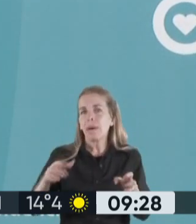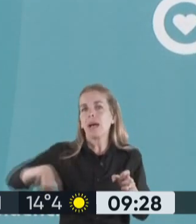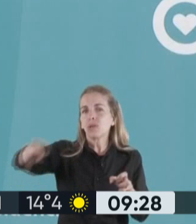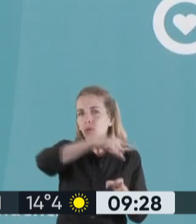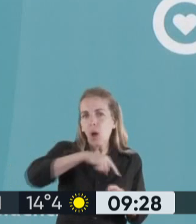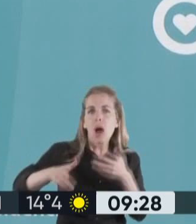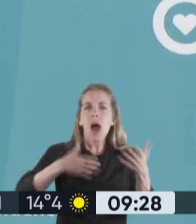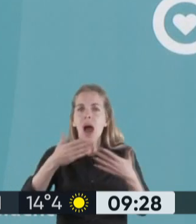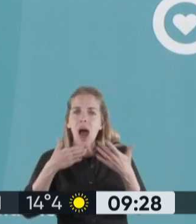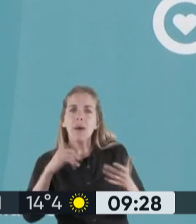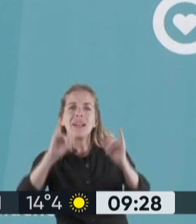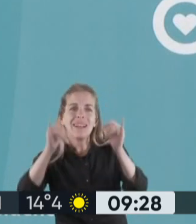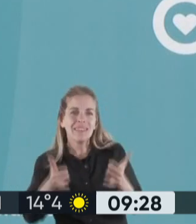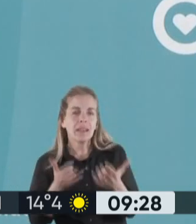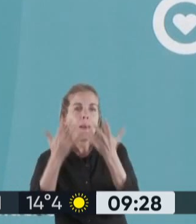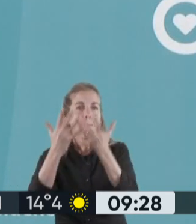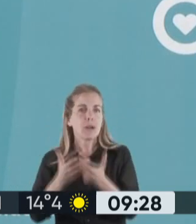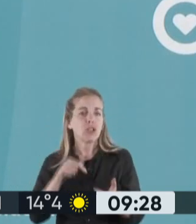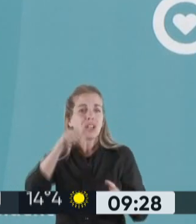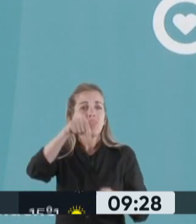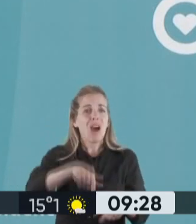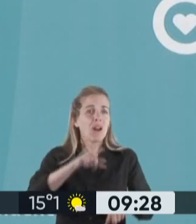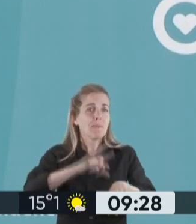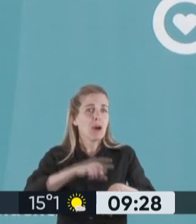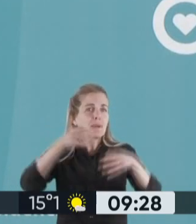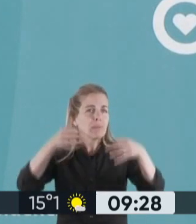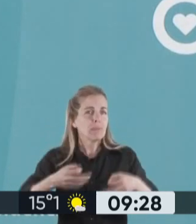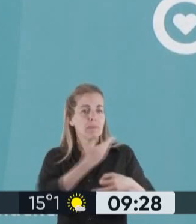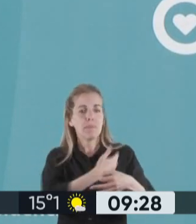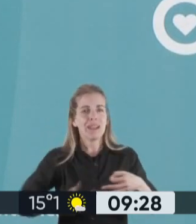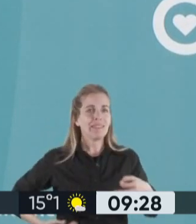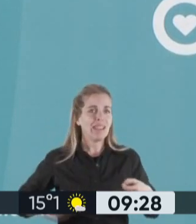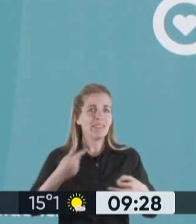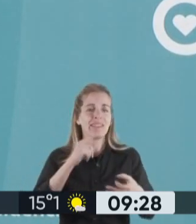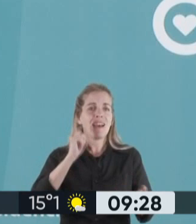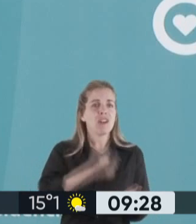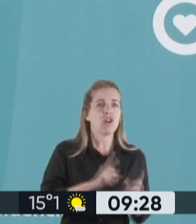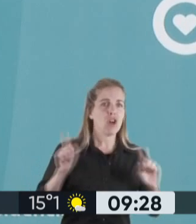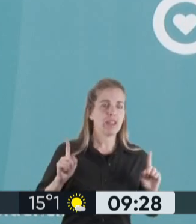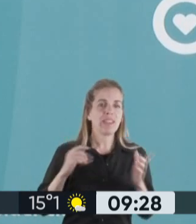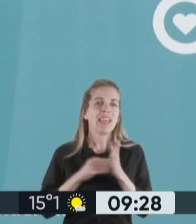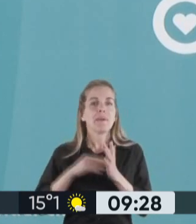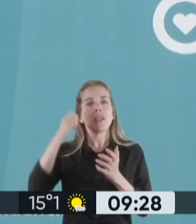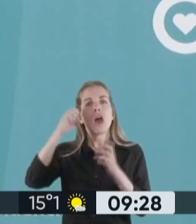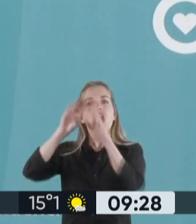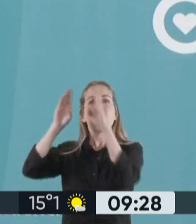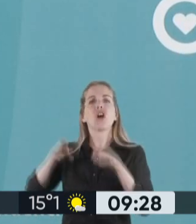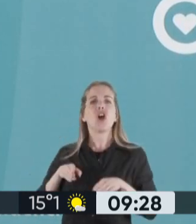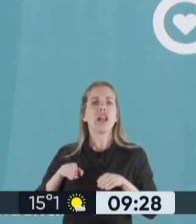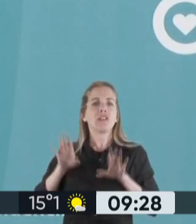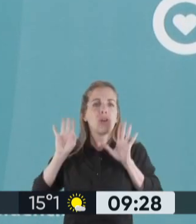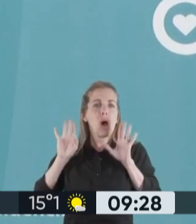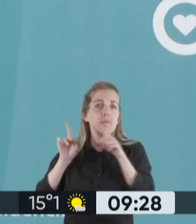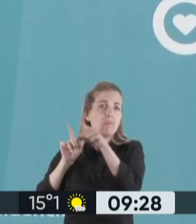planteado con proyectos legislativos. No es un tema que define el Ejecutivo, es un tema que se define en el Legislativo, con lo cual el debate